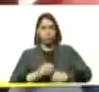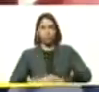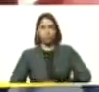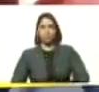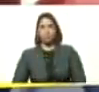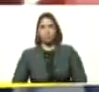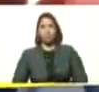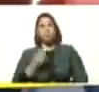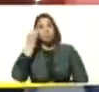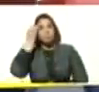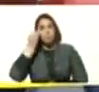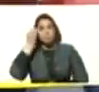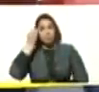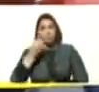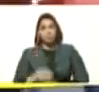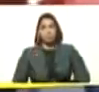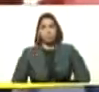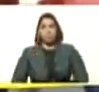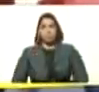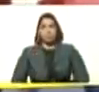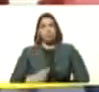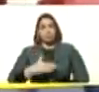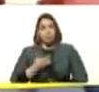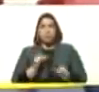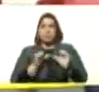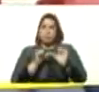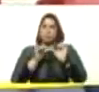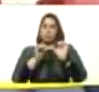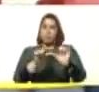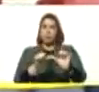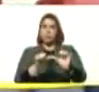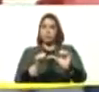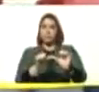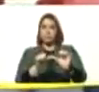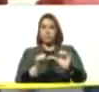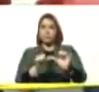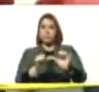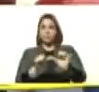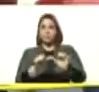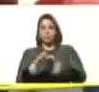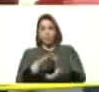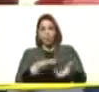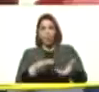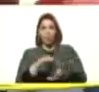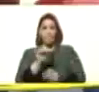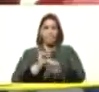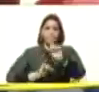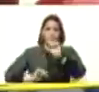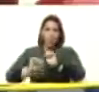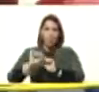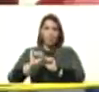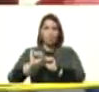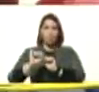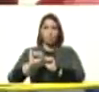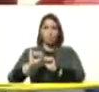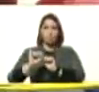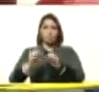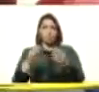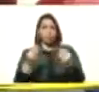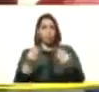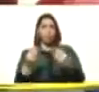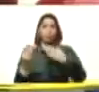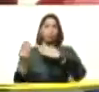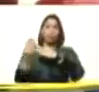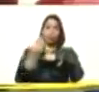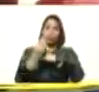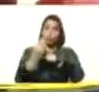y creo que podemos seguir llevando la situación con mucha prevención, con muchos